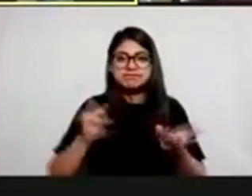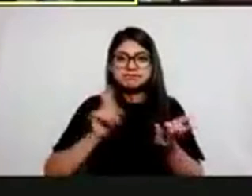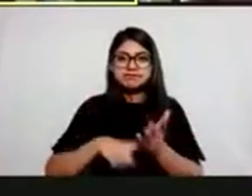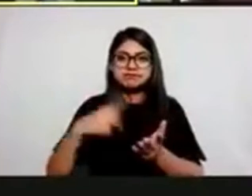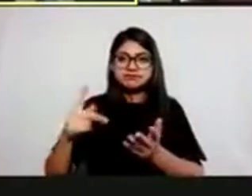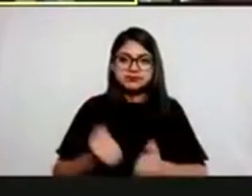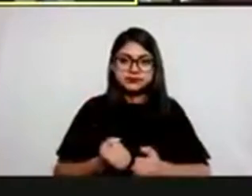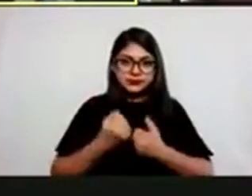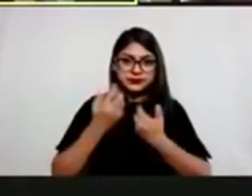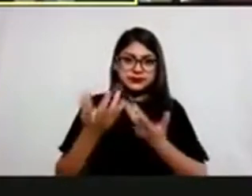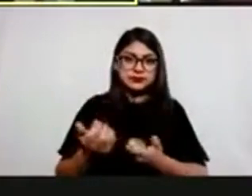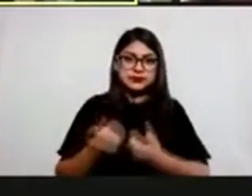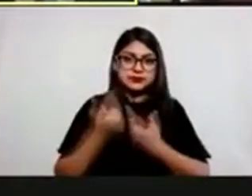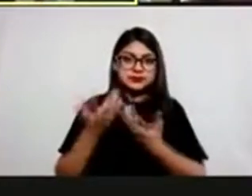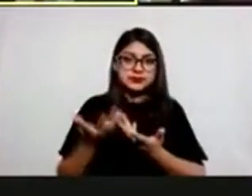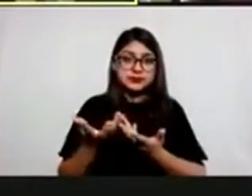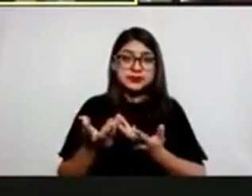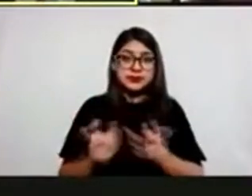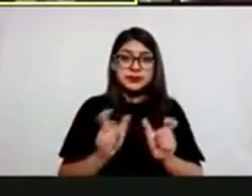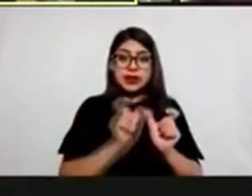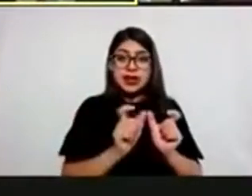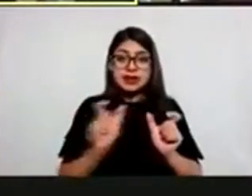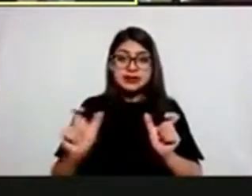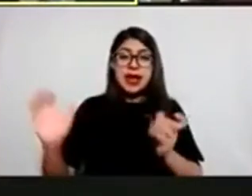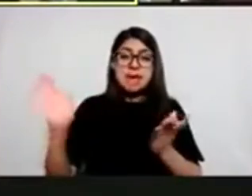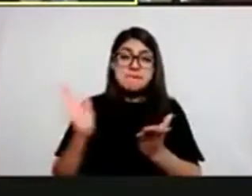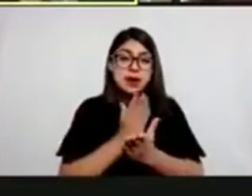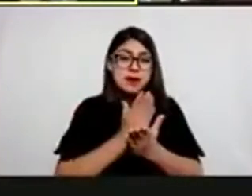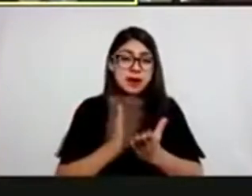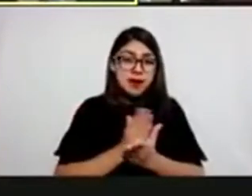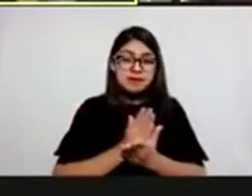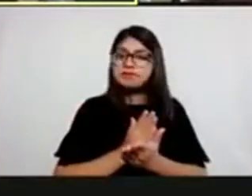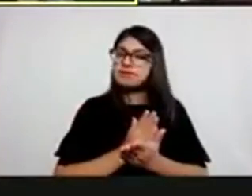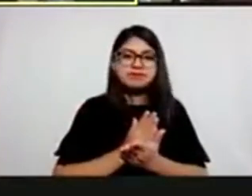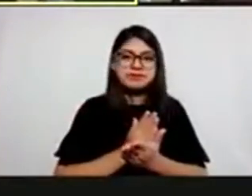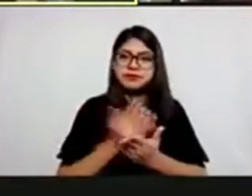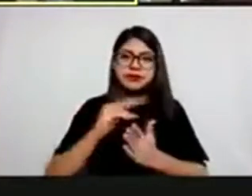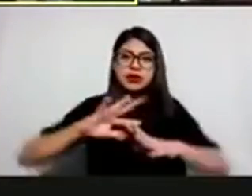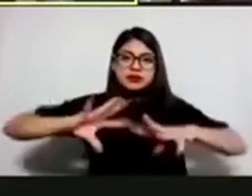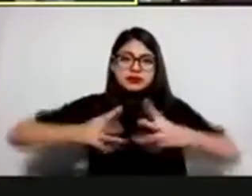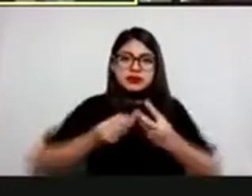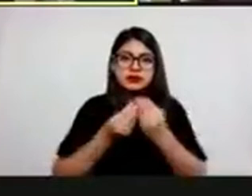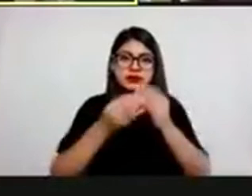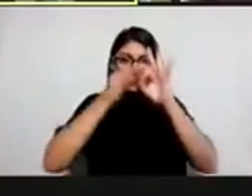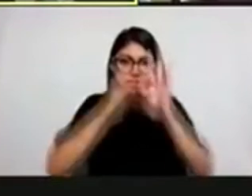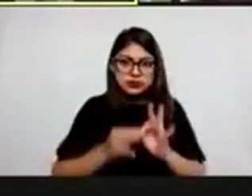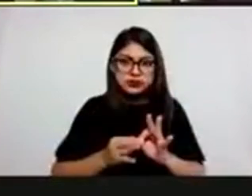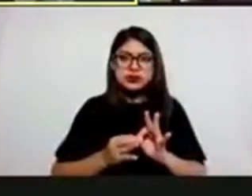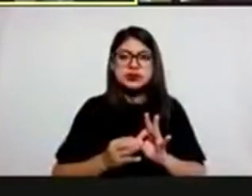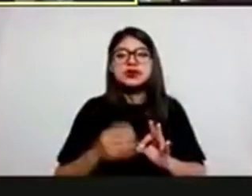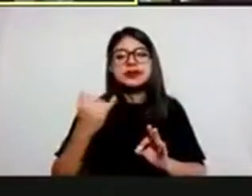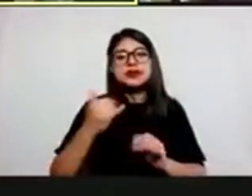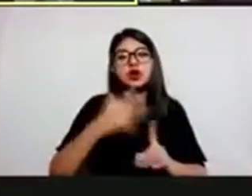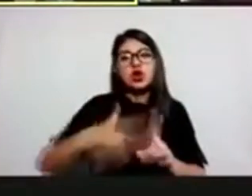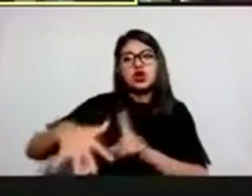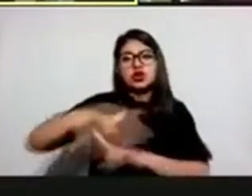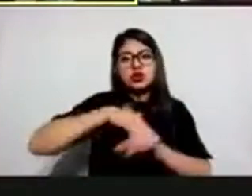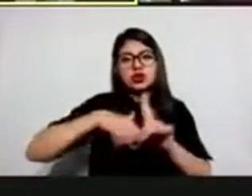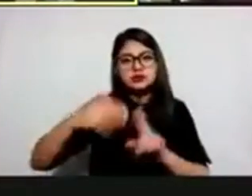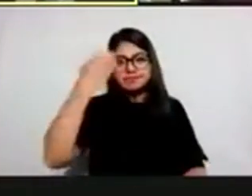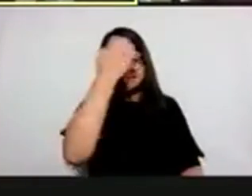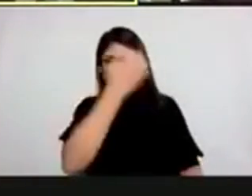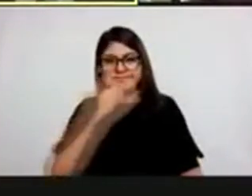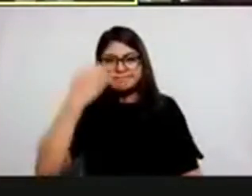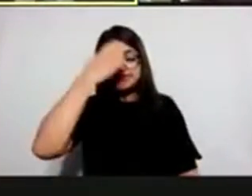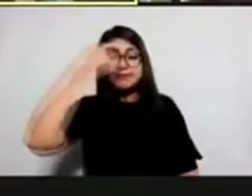que realizar de manera conjunta, y más allá de manera conjunta en su contexto y en los efectos que produce en